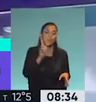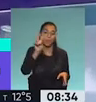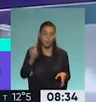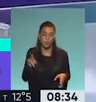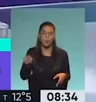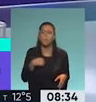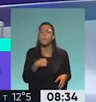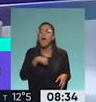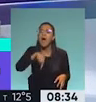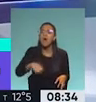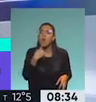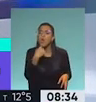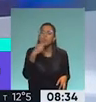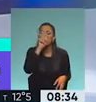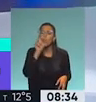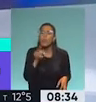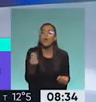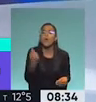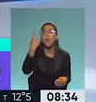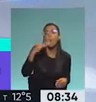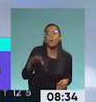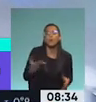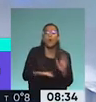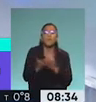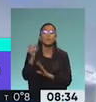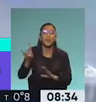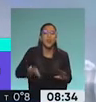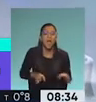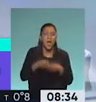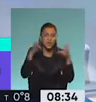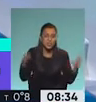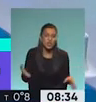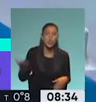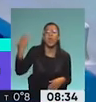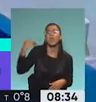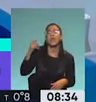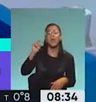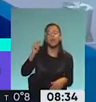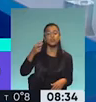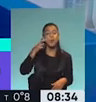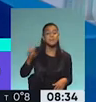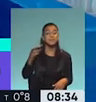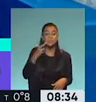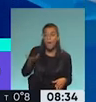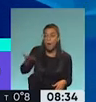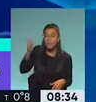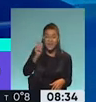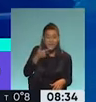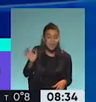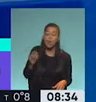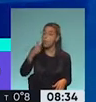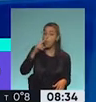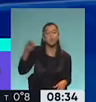licenciado Federico Bernal. Un hombre que proviene, igual que nosotros, de la fila de Asociación